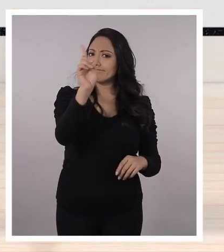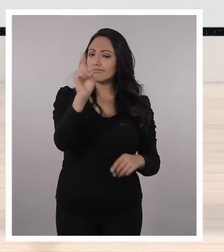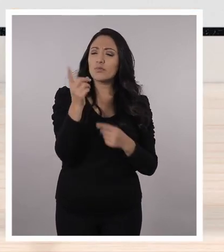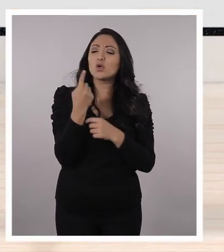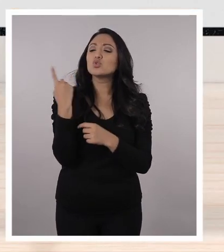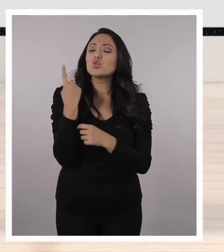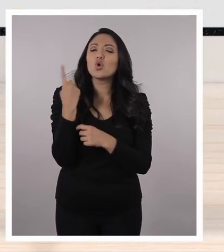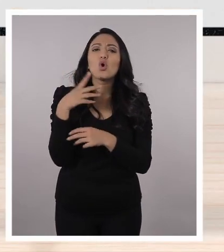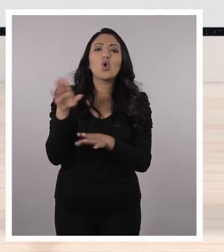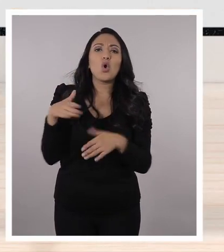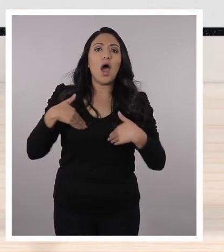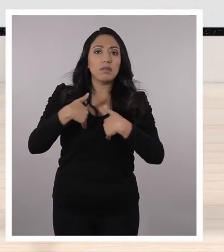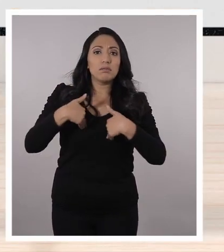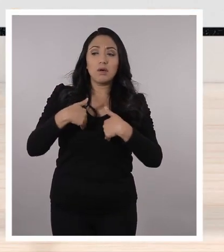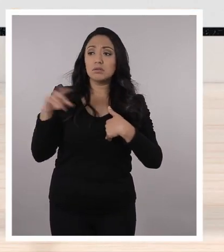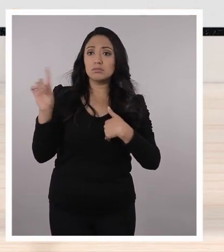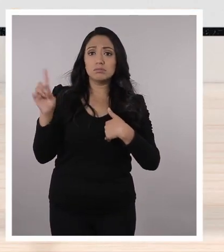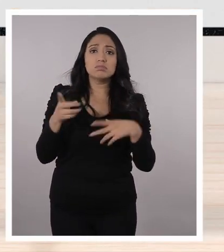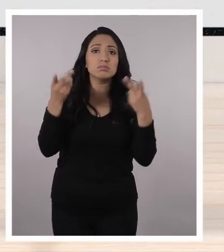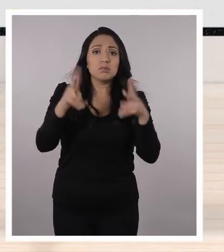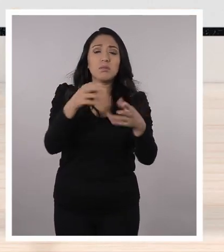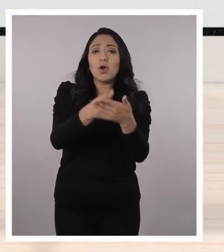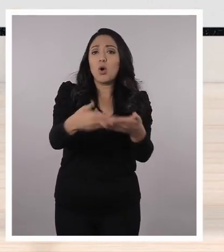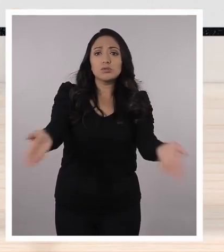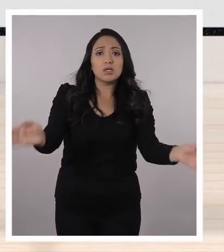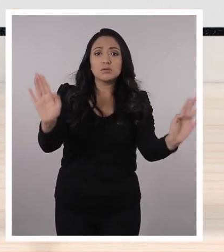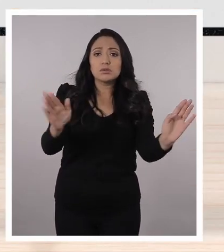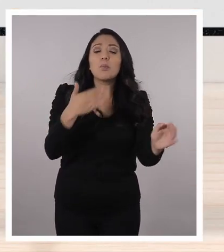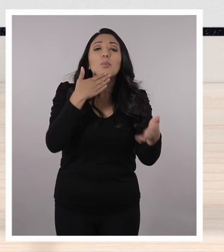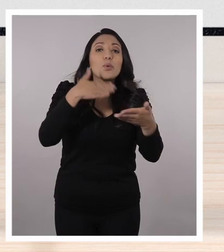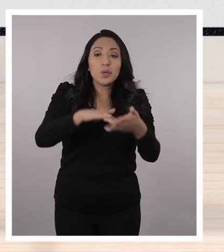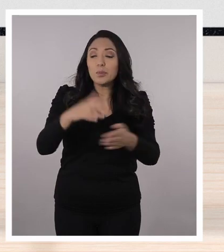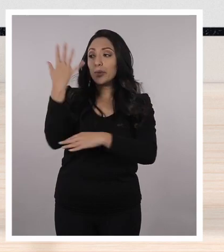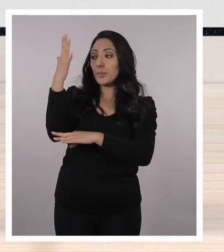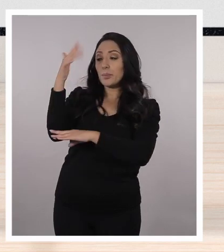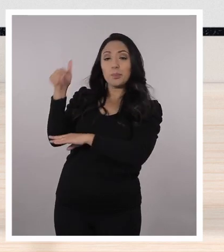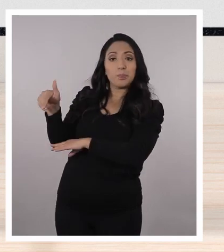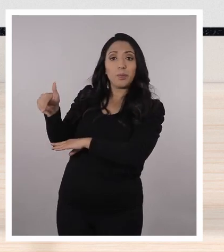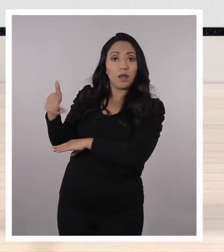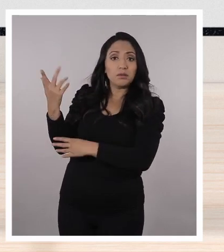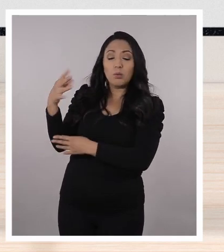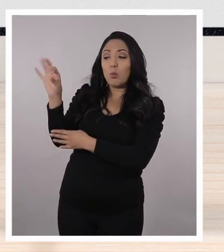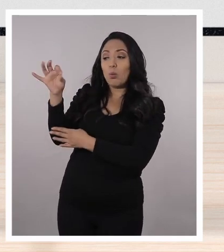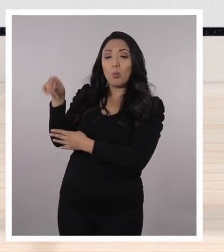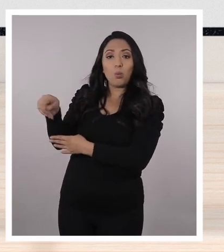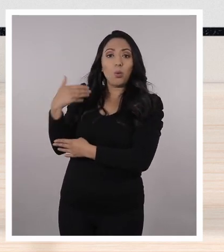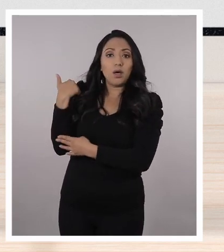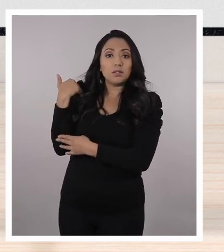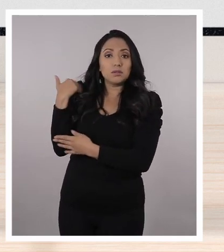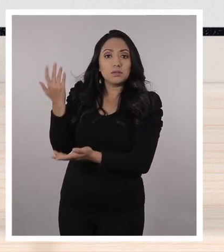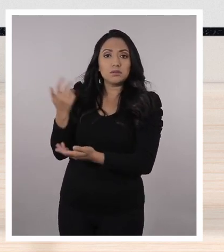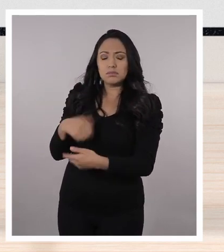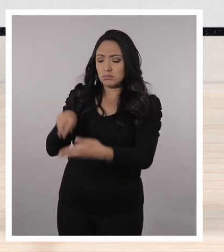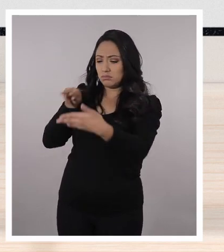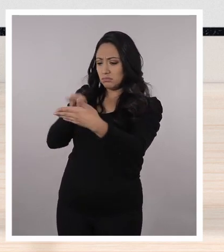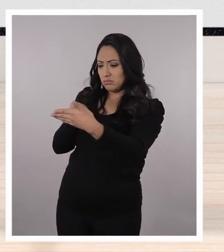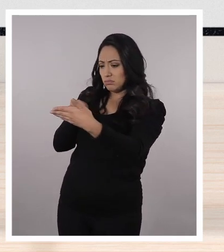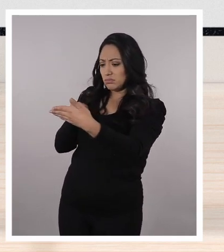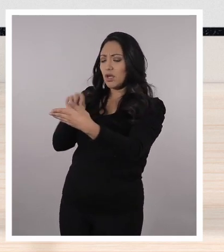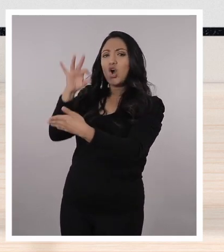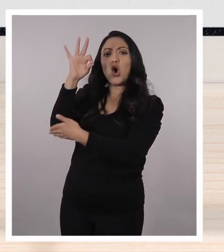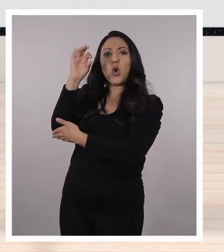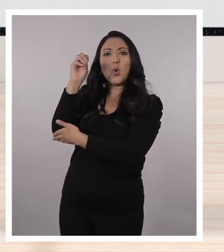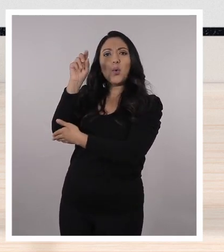no solamente animales, sino también cualquier tipo de seres vivos, como por ejemplo este organismo vegetal, que cuando te dije